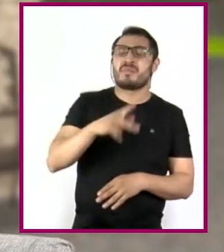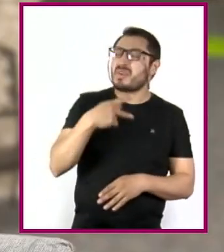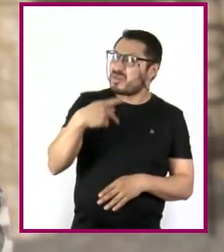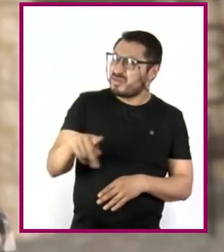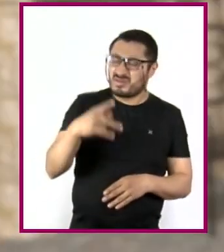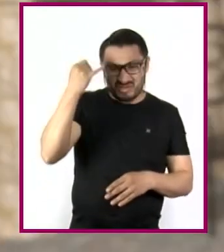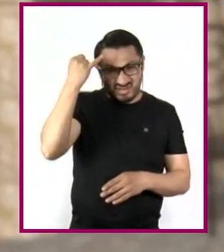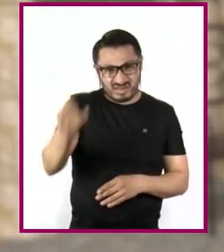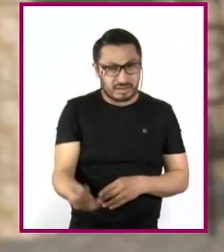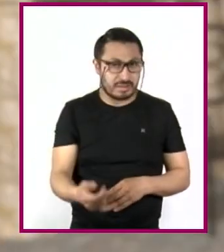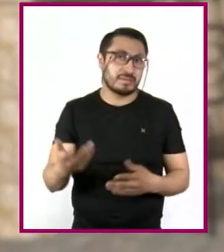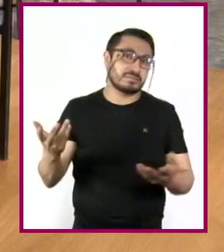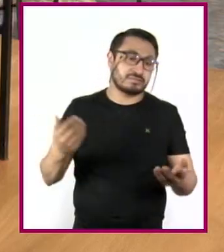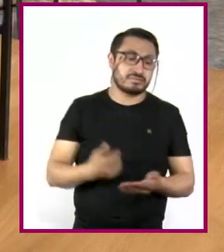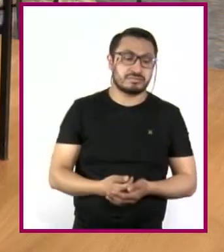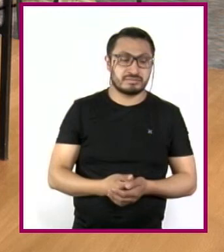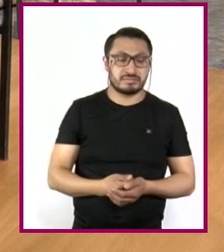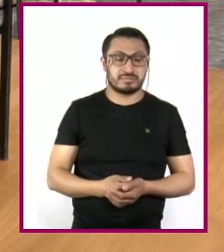tuyos? ¡Muy astuta!